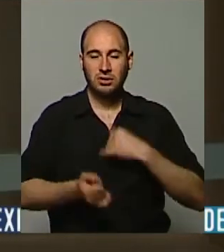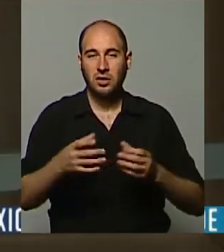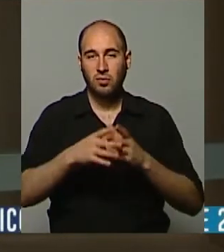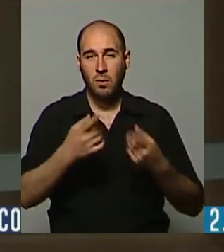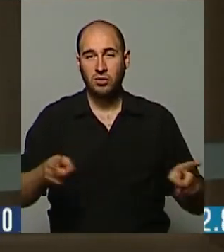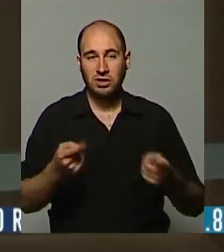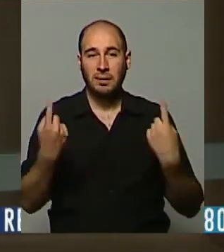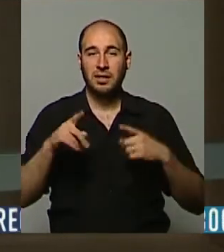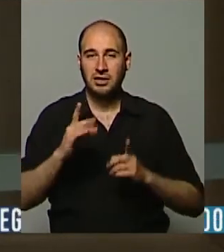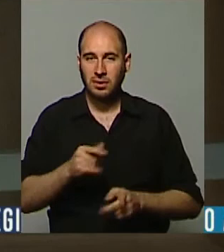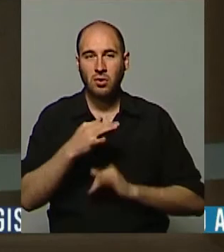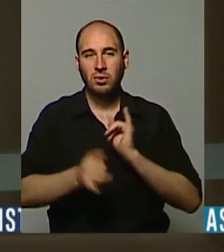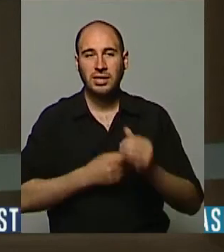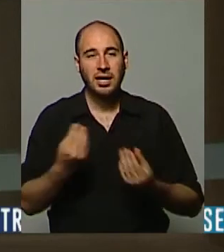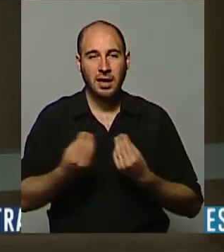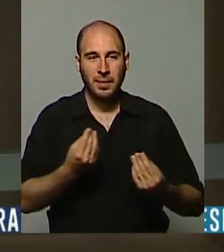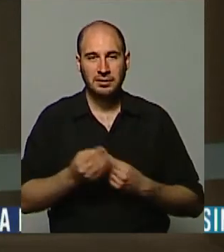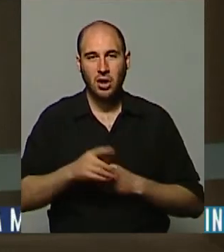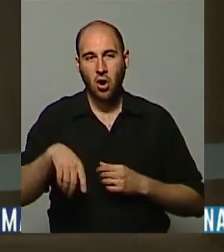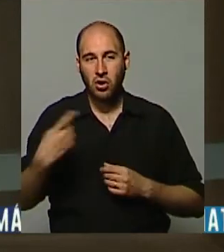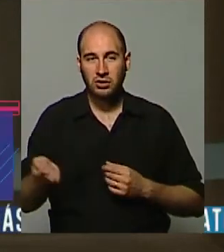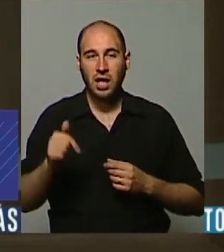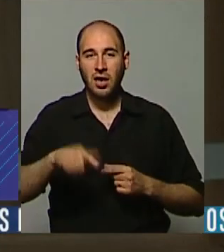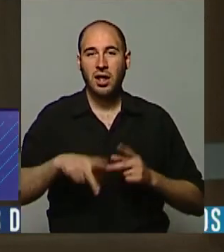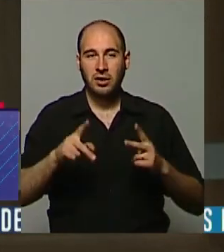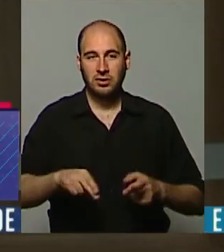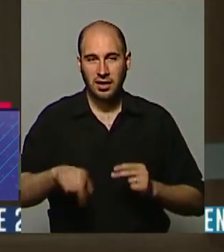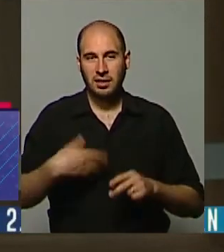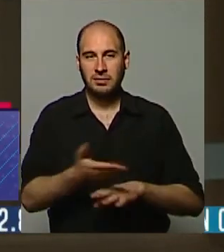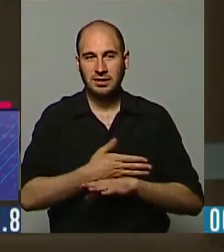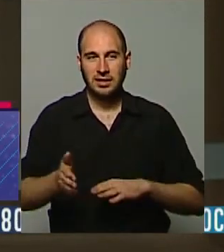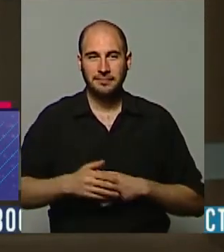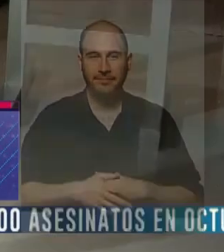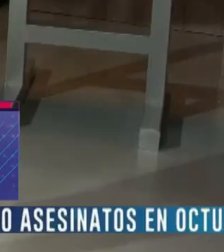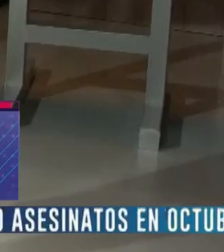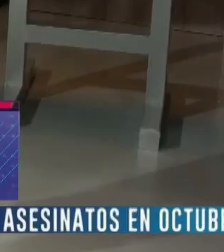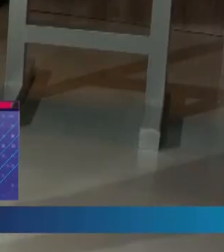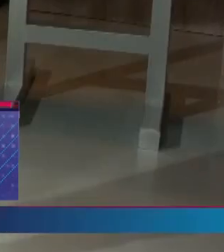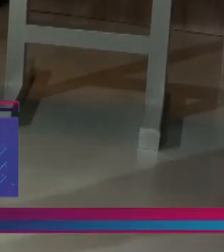banda, pero también repasando lo que está sucediendo con otras. Nos vamos a la pausa. Enseguida regresamos.